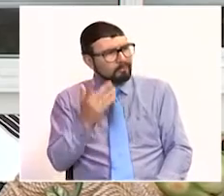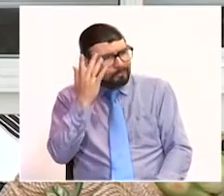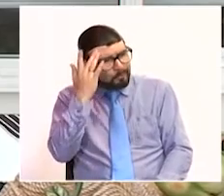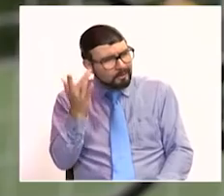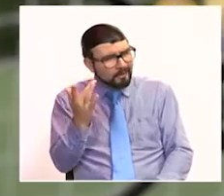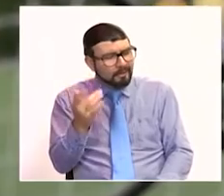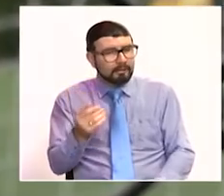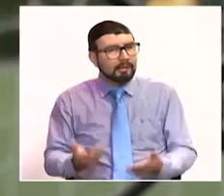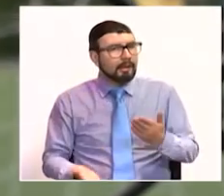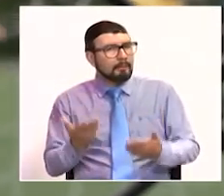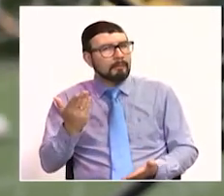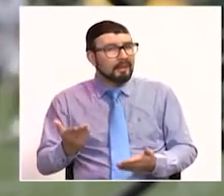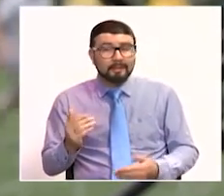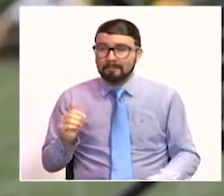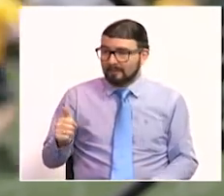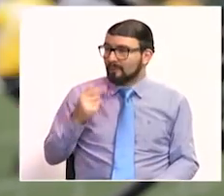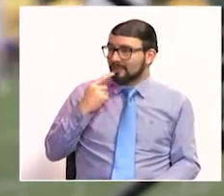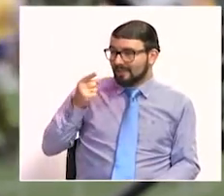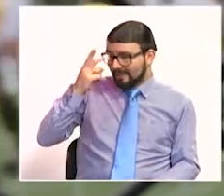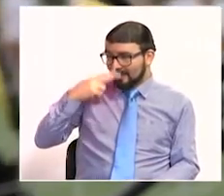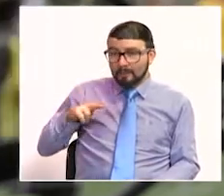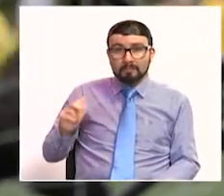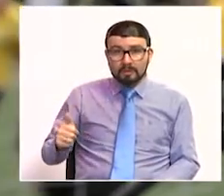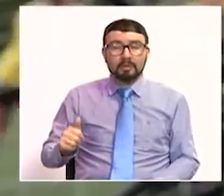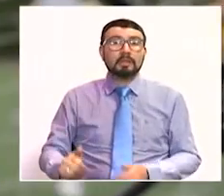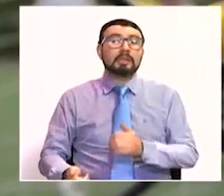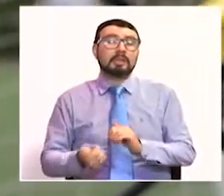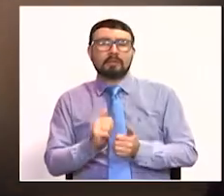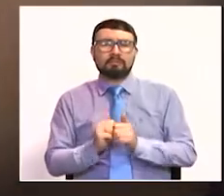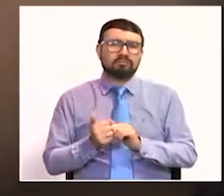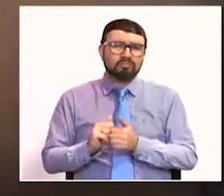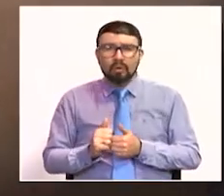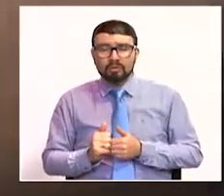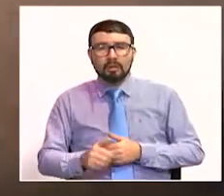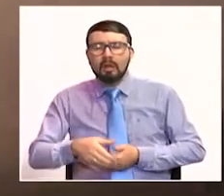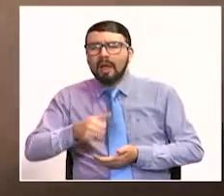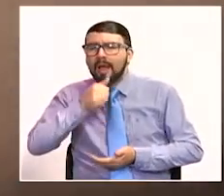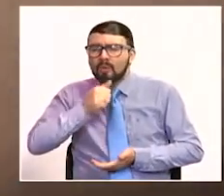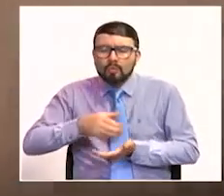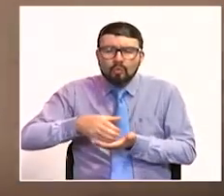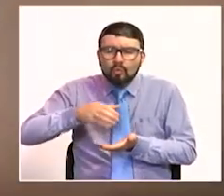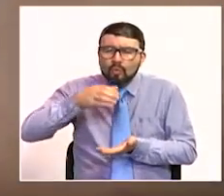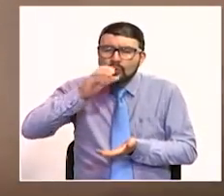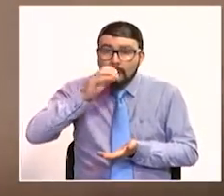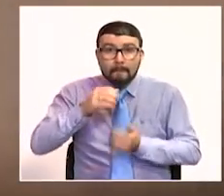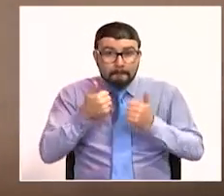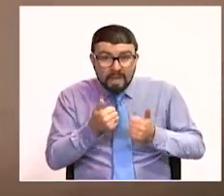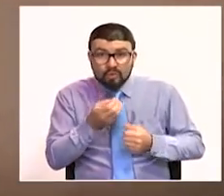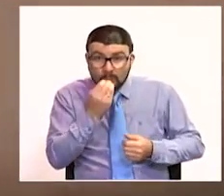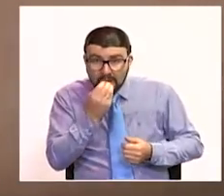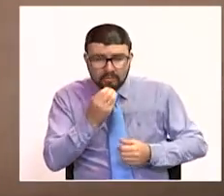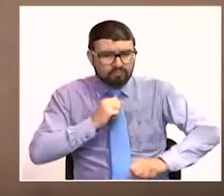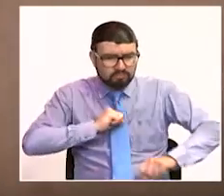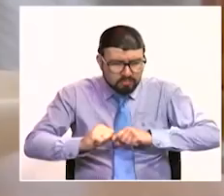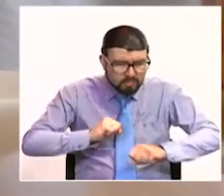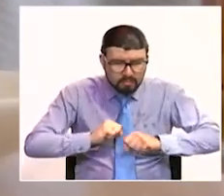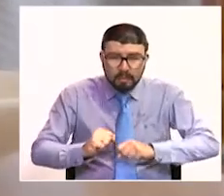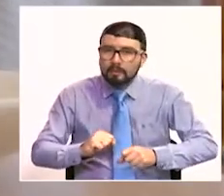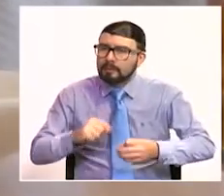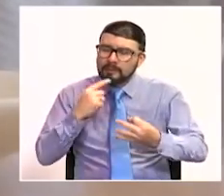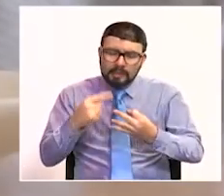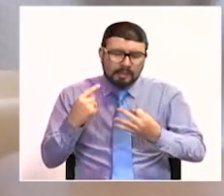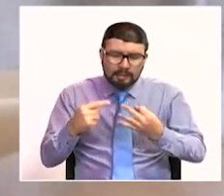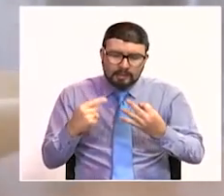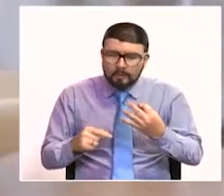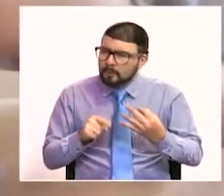mi hijo ahora, el deporte, la ingesta de agua y la buena alimentación. Tres cosas